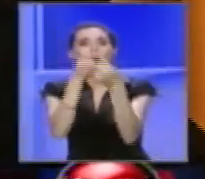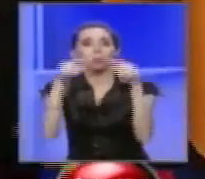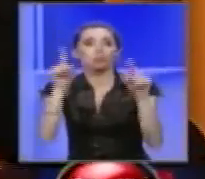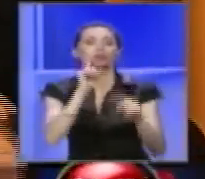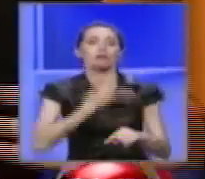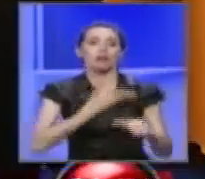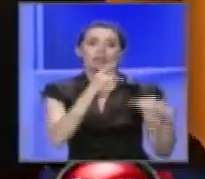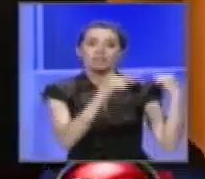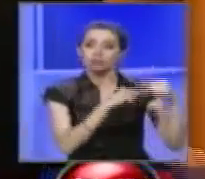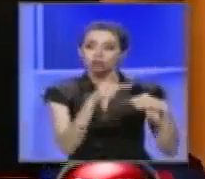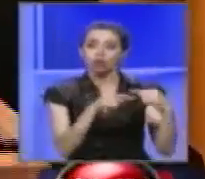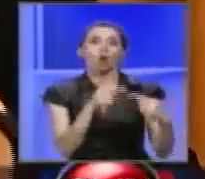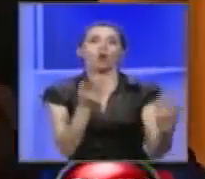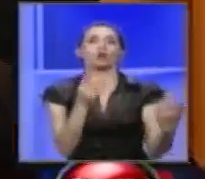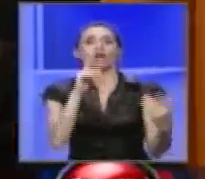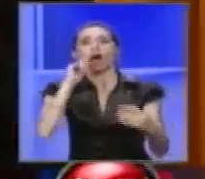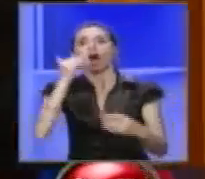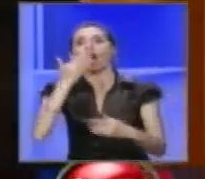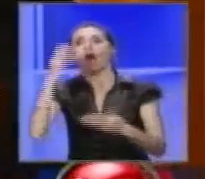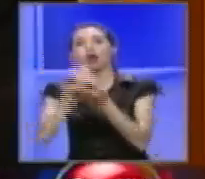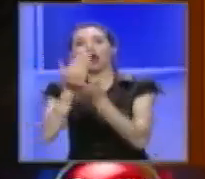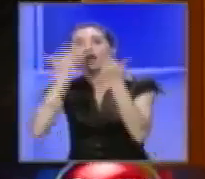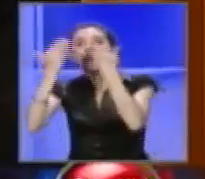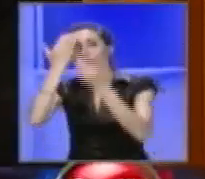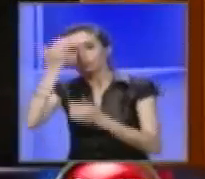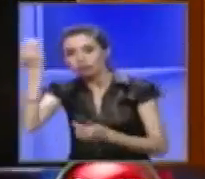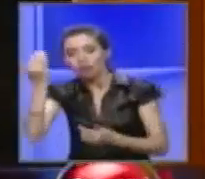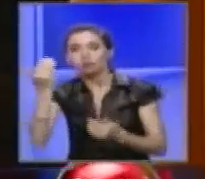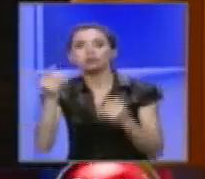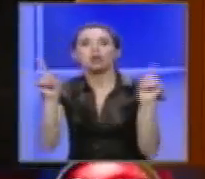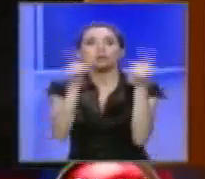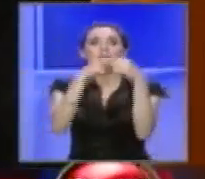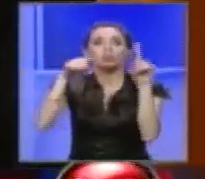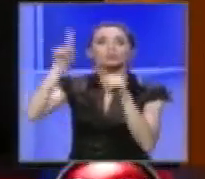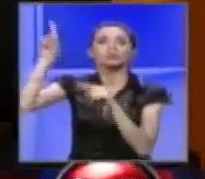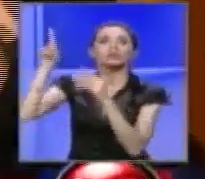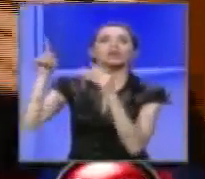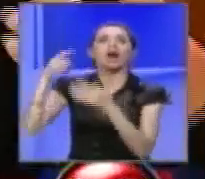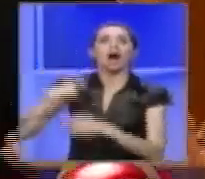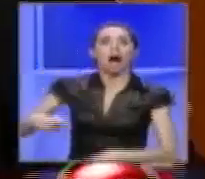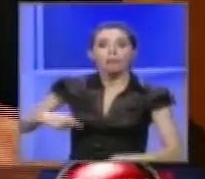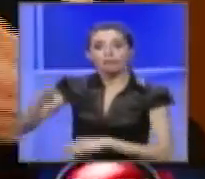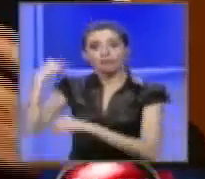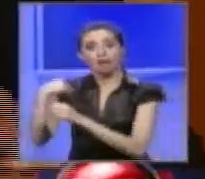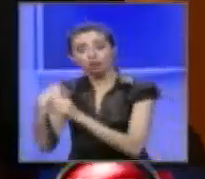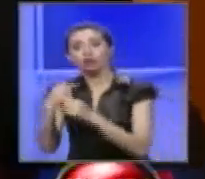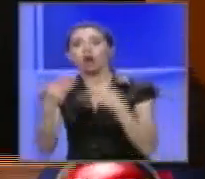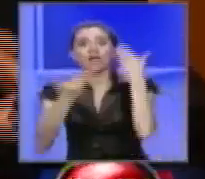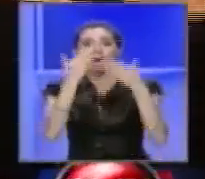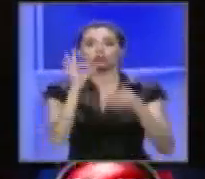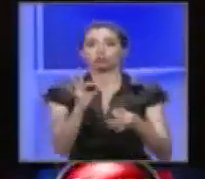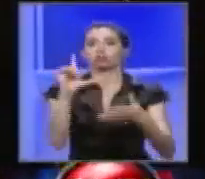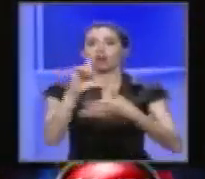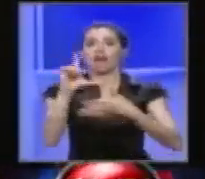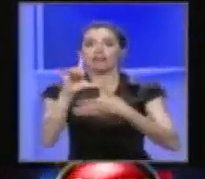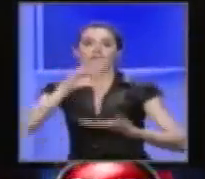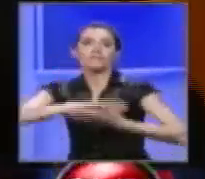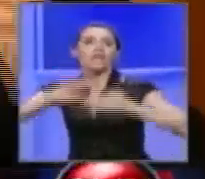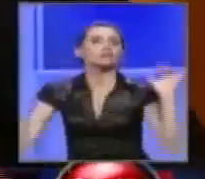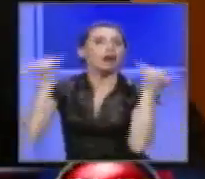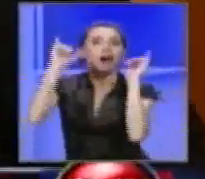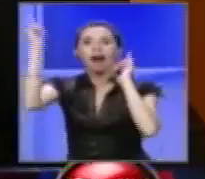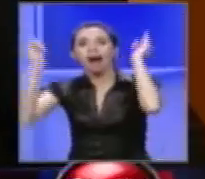¿no? Tenemos los éxitos, tenemos el sonido anglosajón con el cual estuve trabajando un tiempo, lo latino, muy latino, que es fiesta y